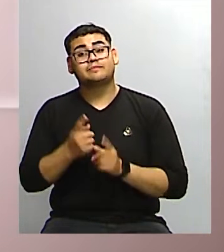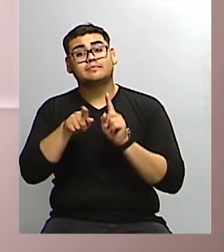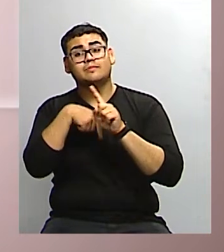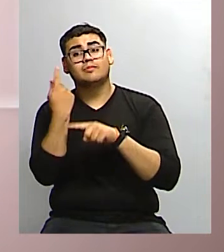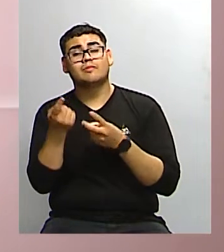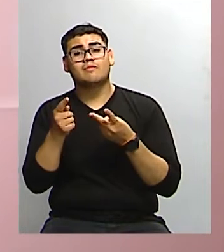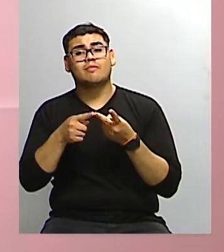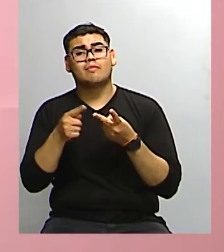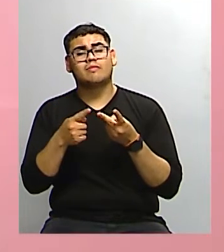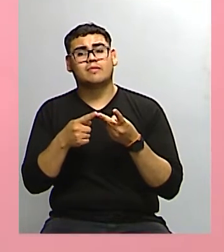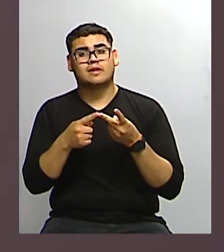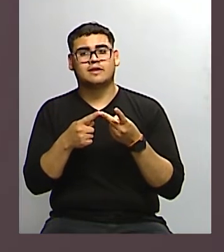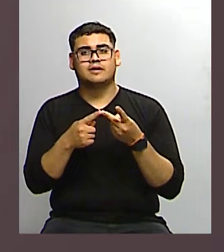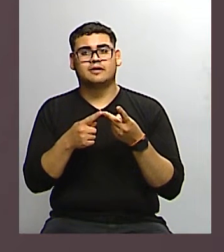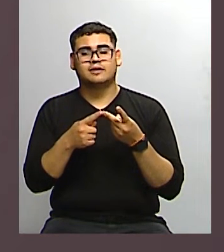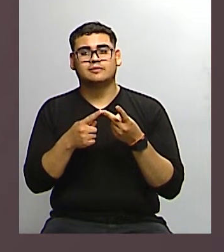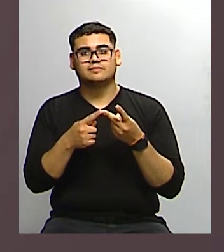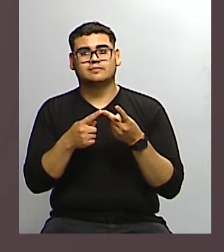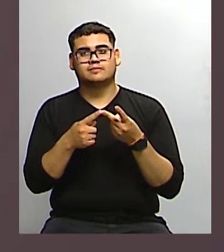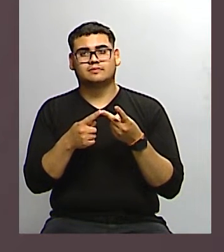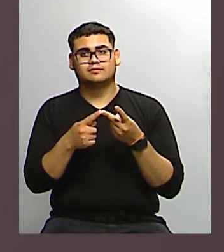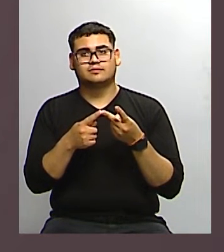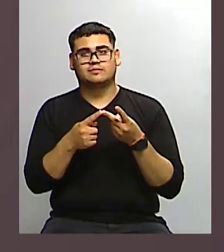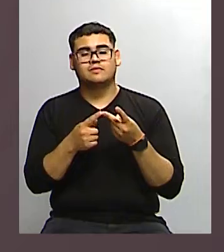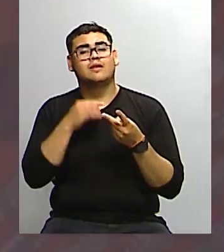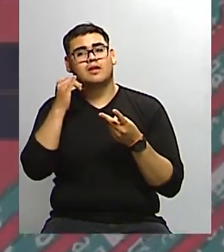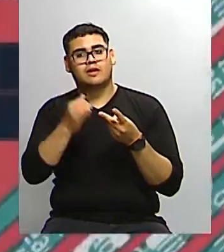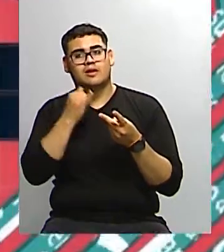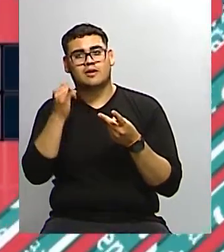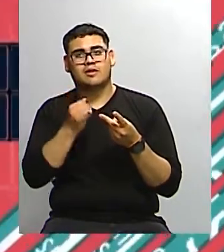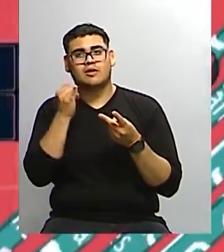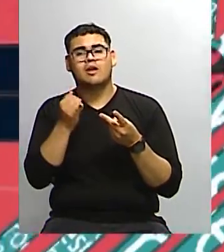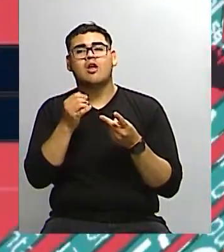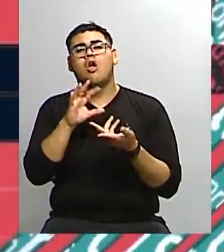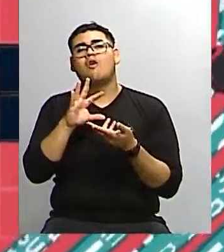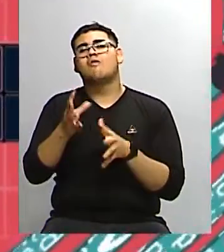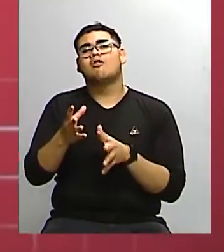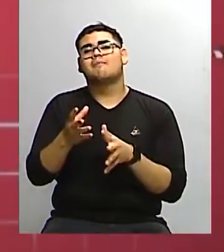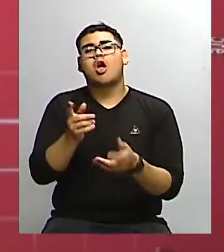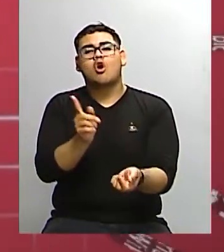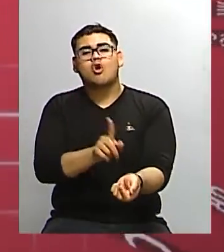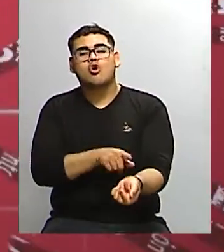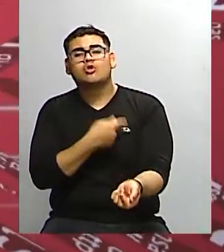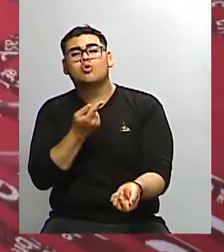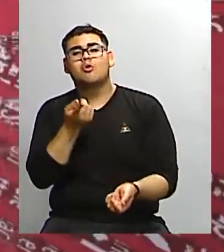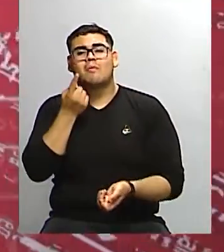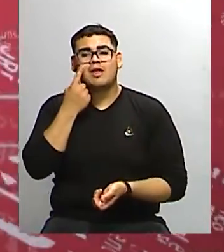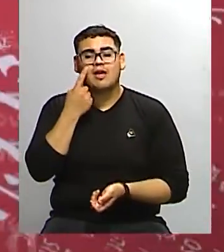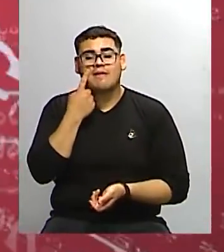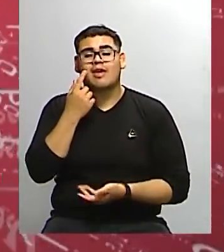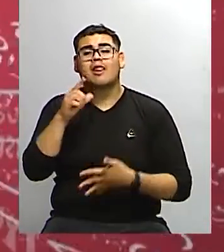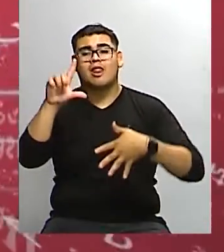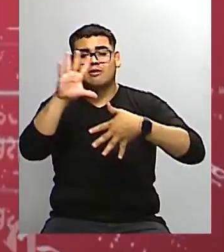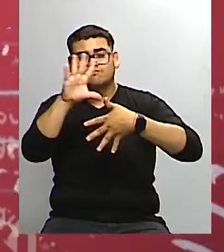riesgo en cuanto a eso que te decía, esos hábitos de vida de los países industrializados, que